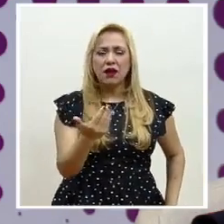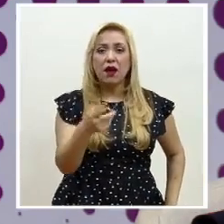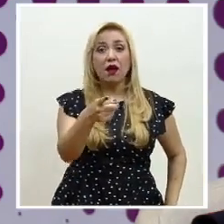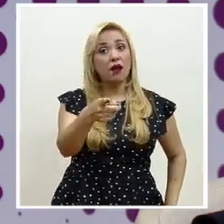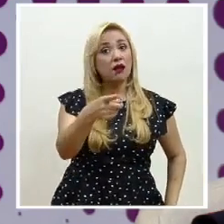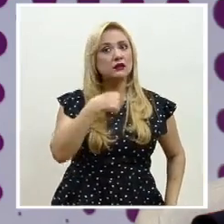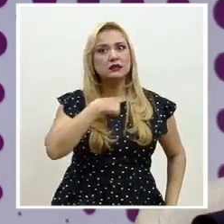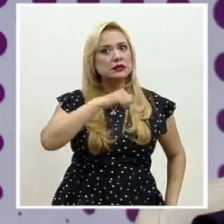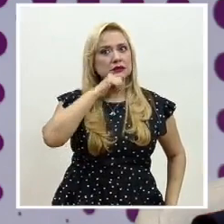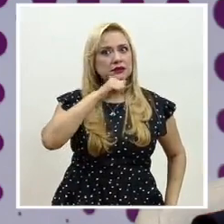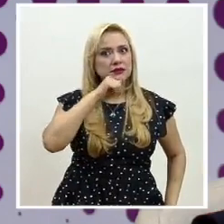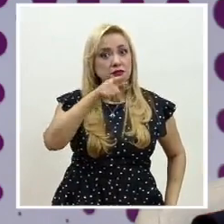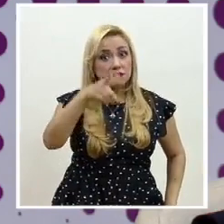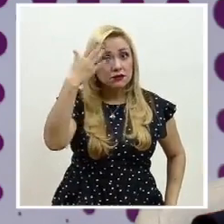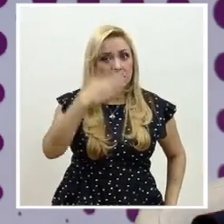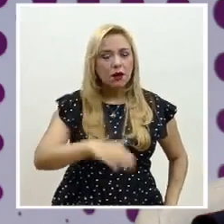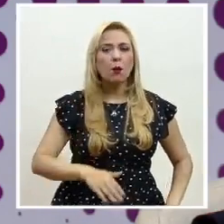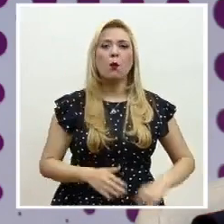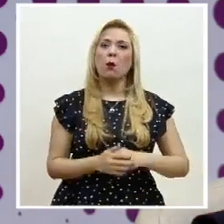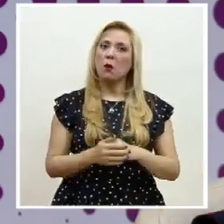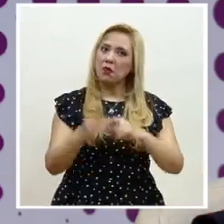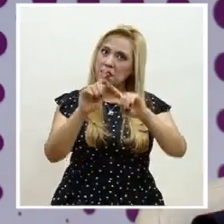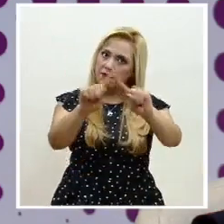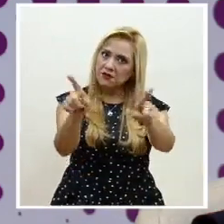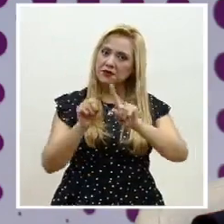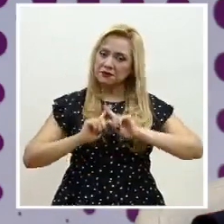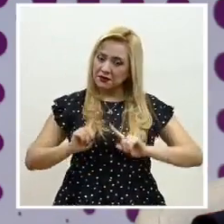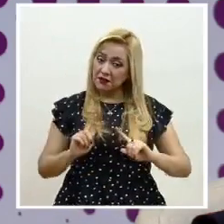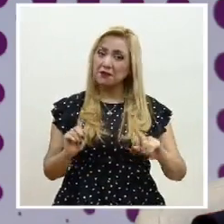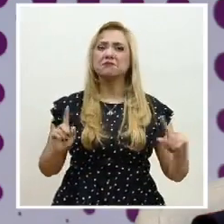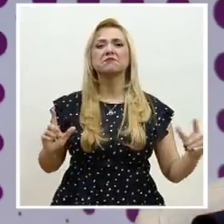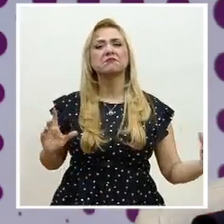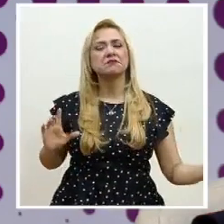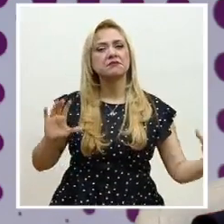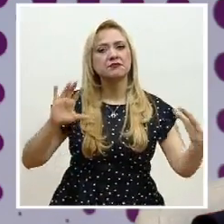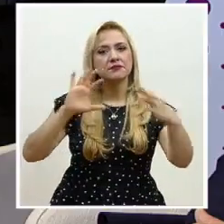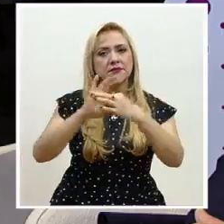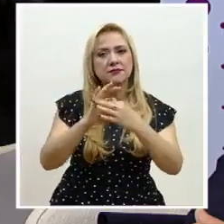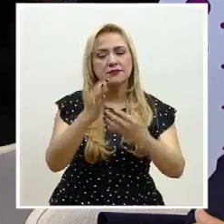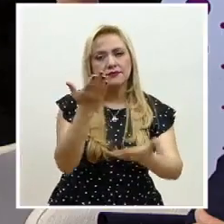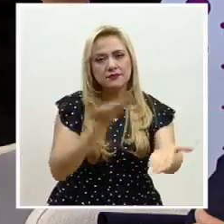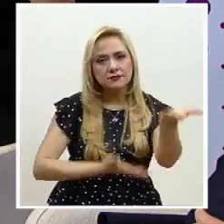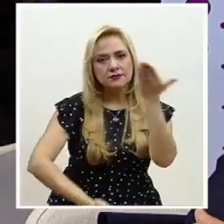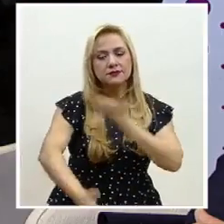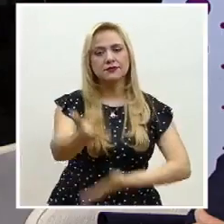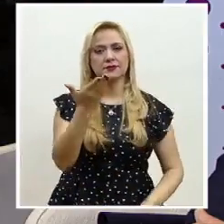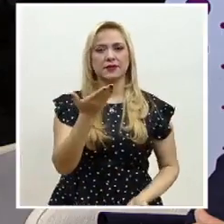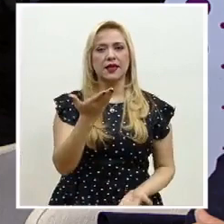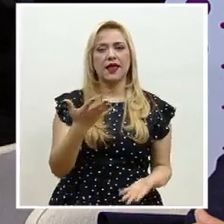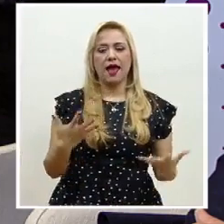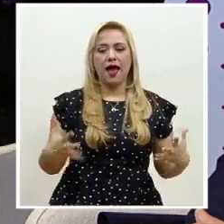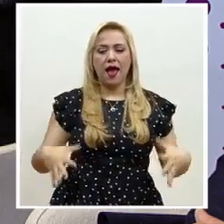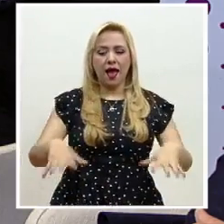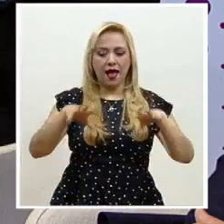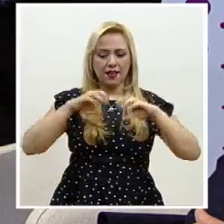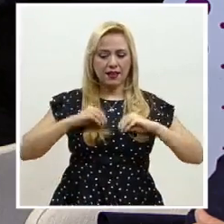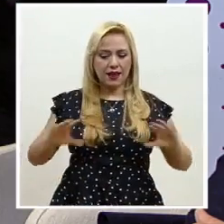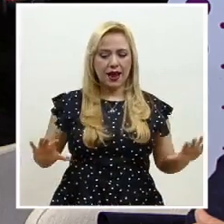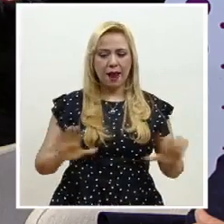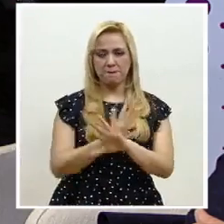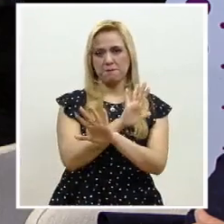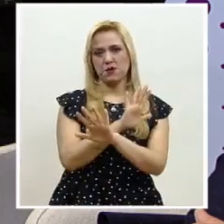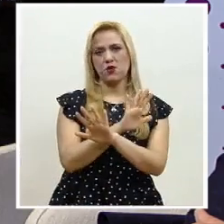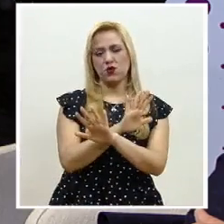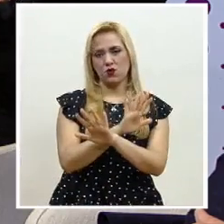formación, de educación, que teníamos un punto de vista muy definido en ese momento, reescuchar, ¿no? Adaptarnos, reinventarnos, ver